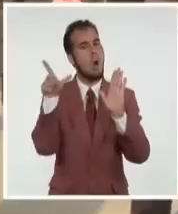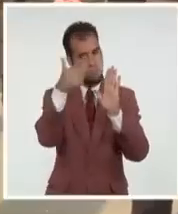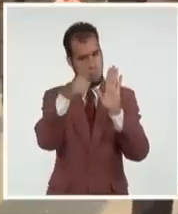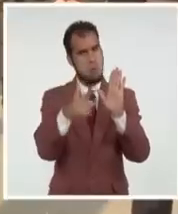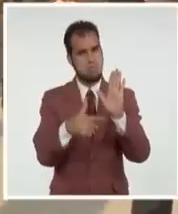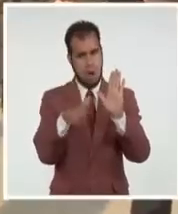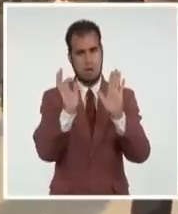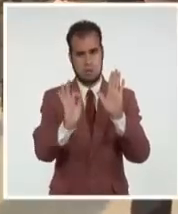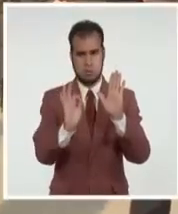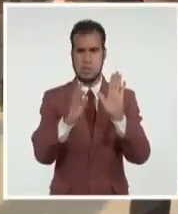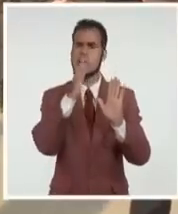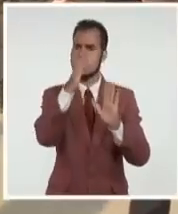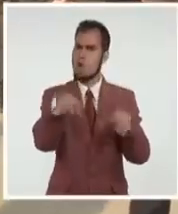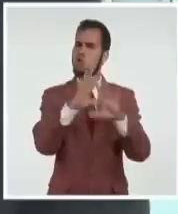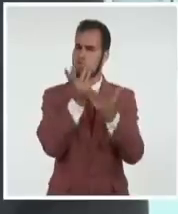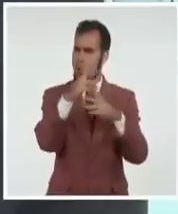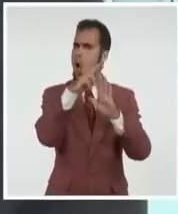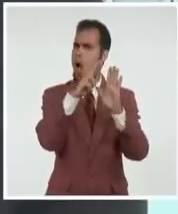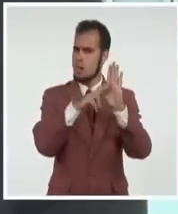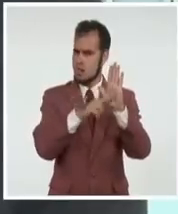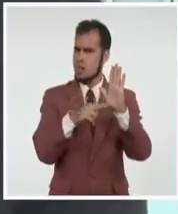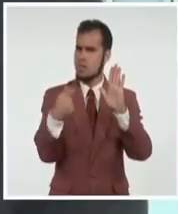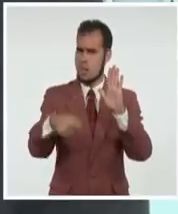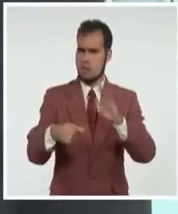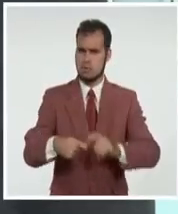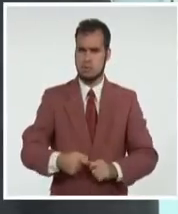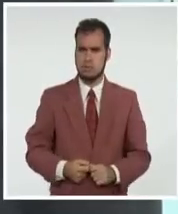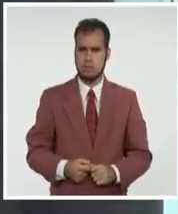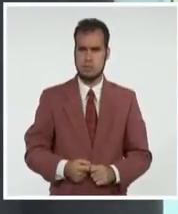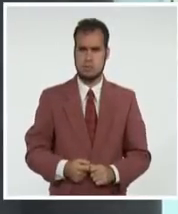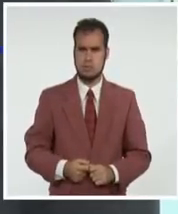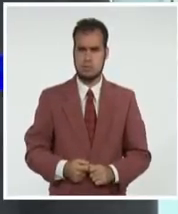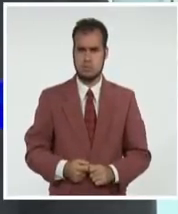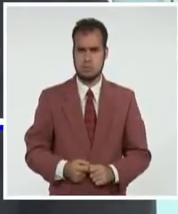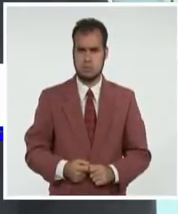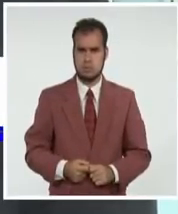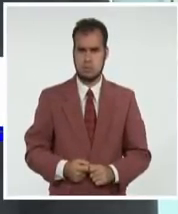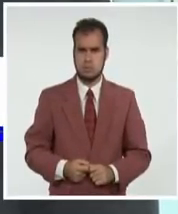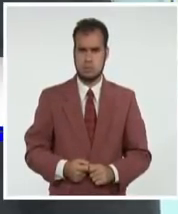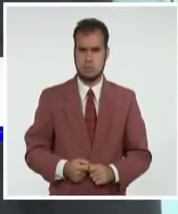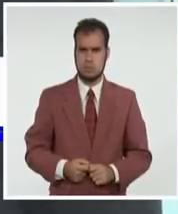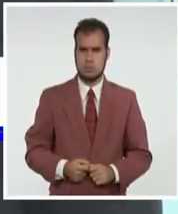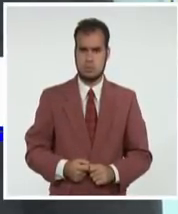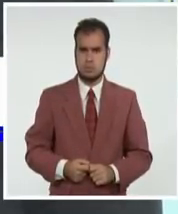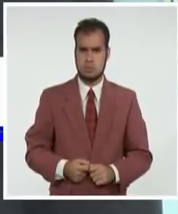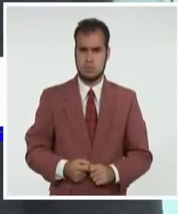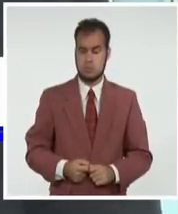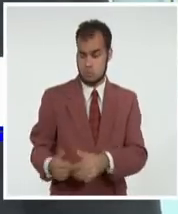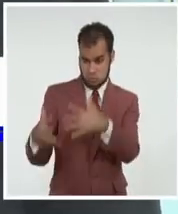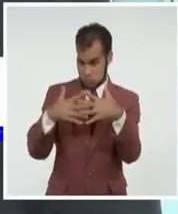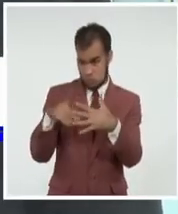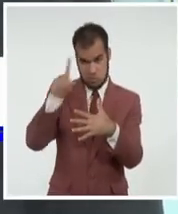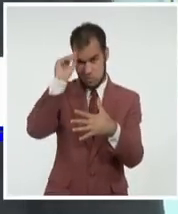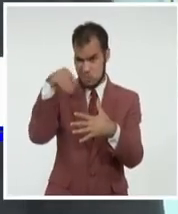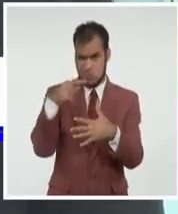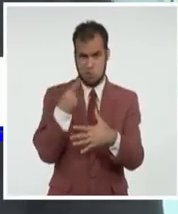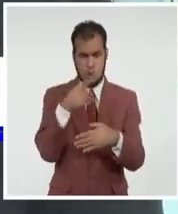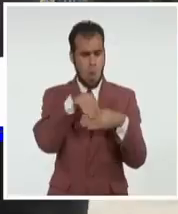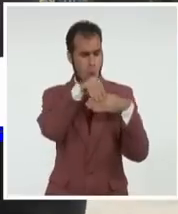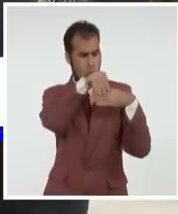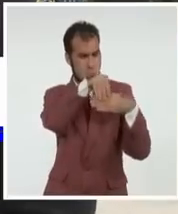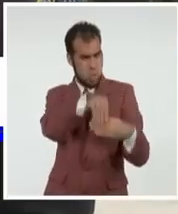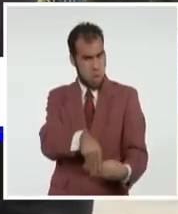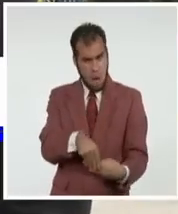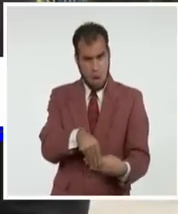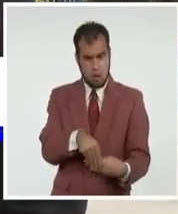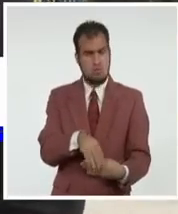a las normas que rigen su conducta. Que estos mercenarios puedan estar seguros que nosotros nunca vamos a decaer ni a dar un paso